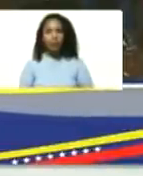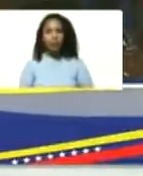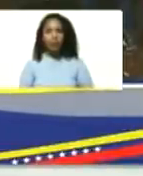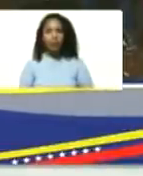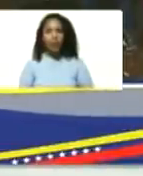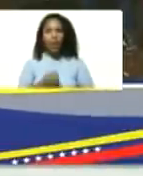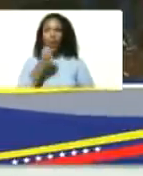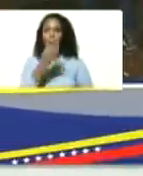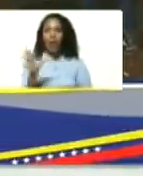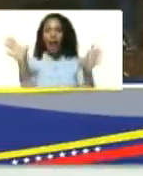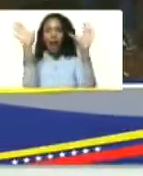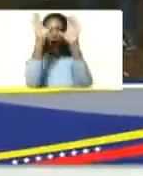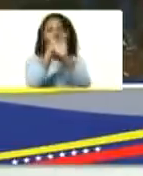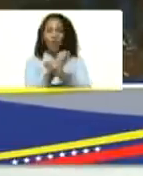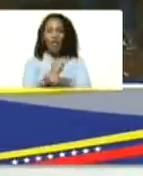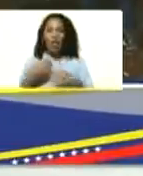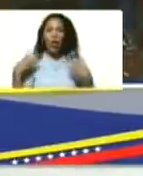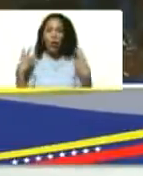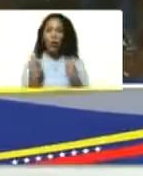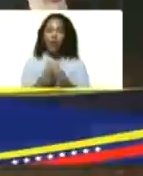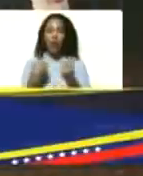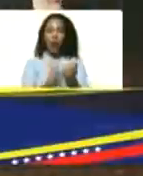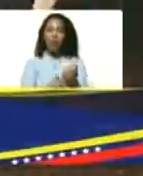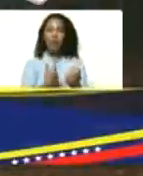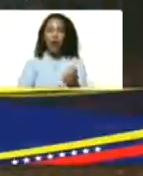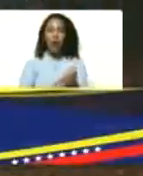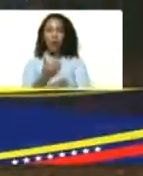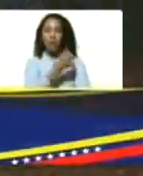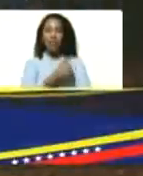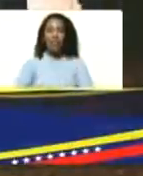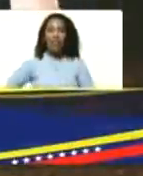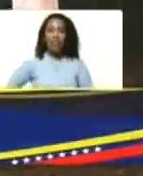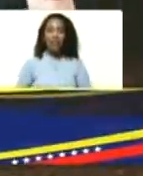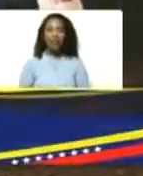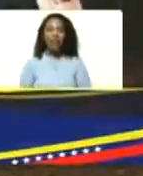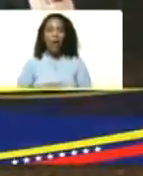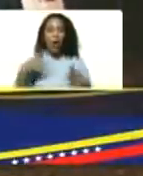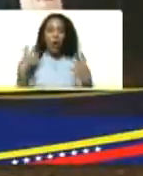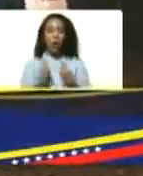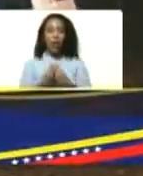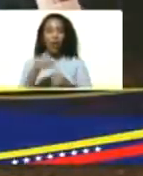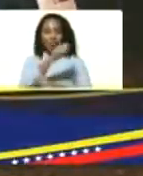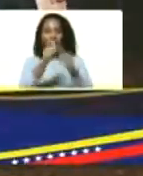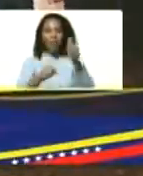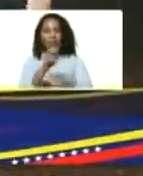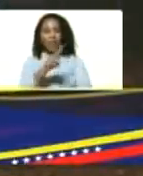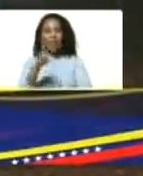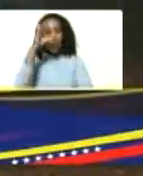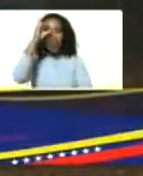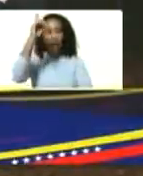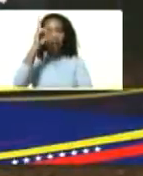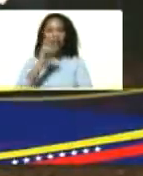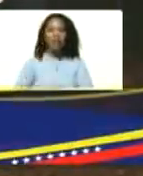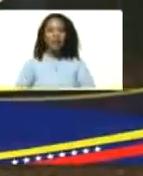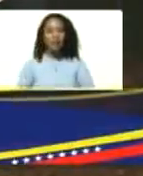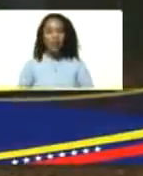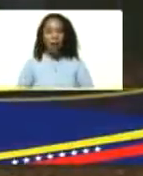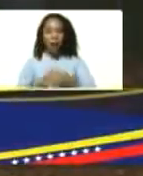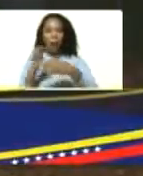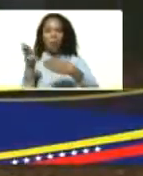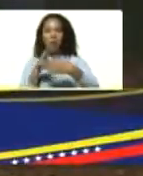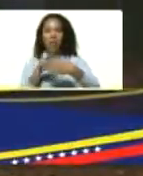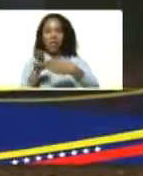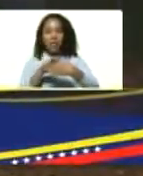buenas noches compañero hermano presidente compañeros vicepresidente ejecutiva del pse y rodríguez ministros